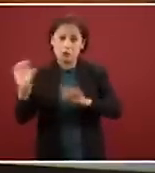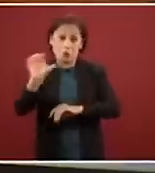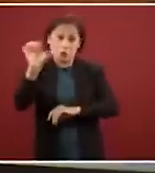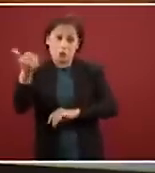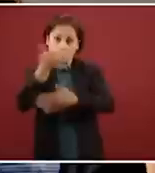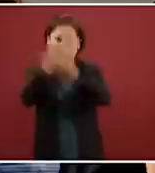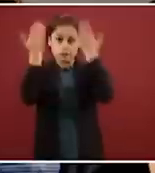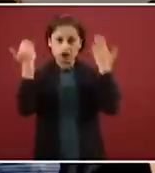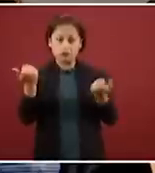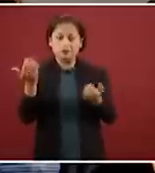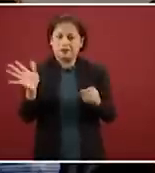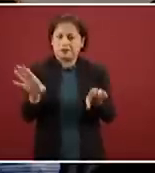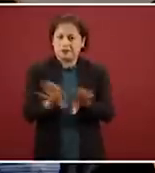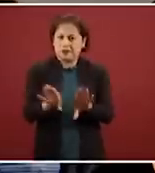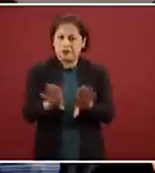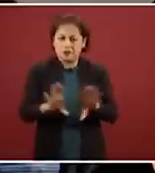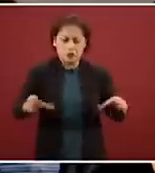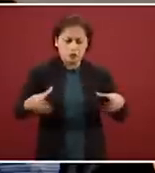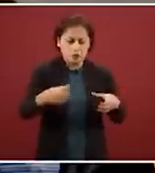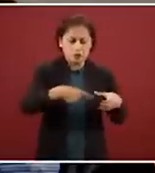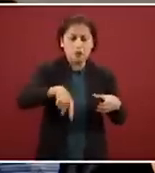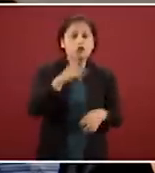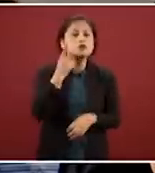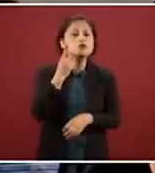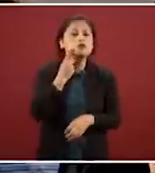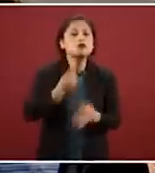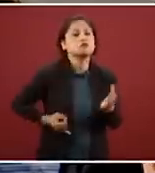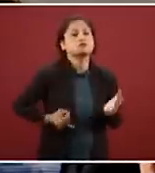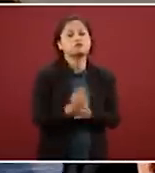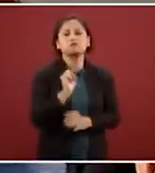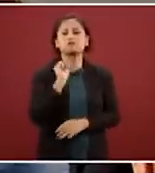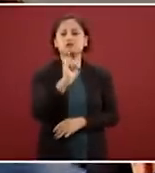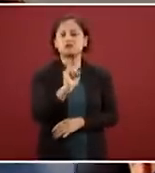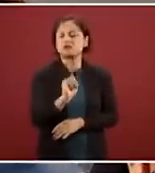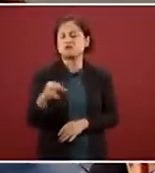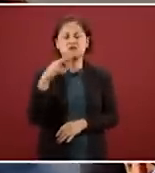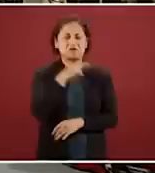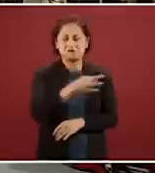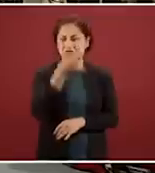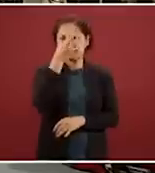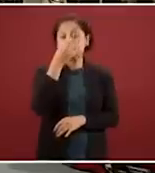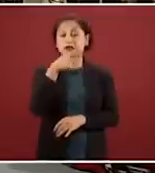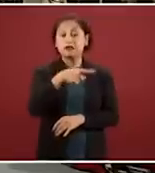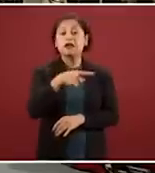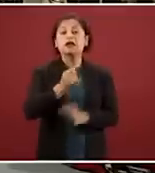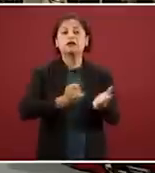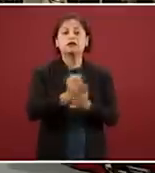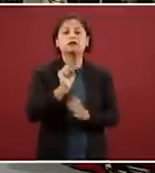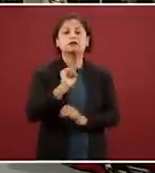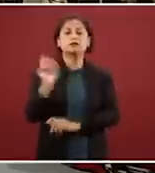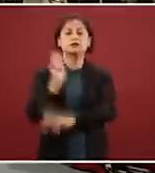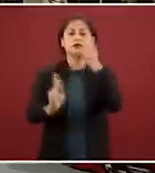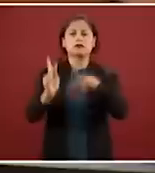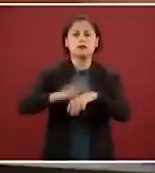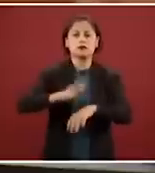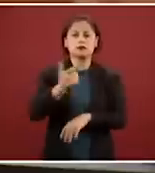deuda, aprobaron el presupuesto en menos de dos minutos, y pues esto representa usted, lo que argumenta el gobierno del